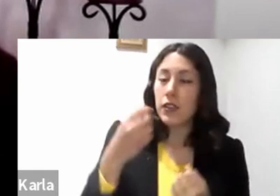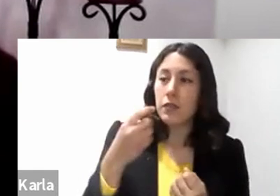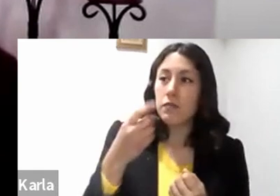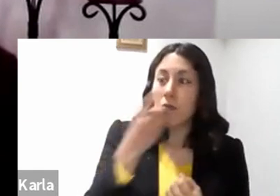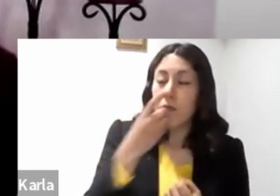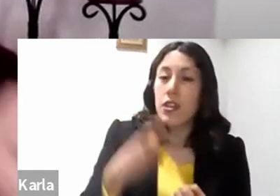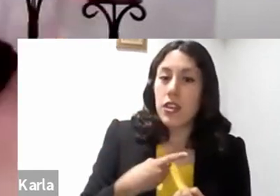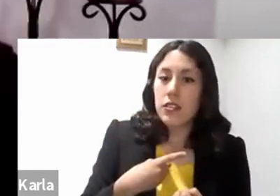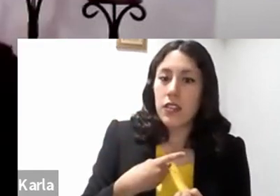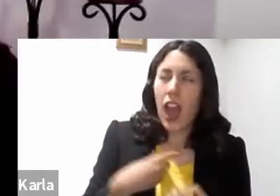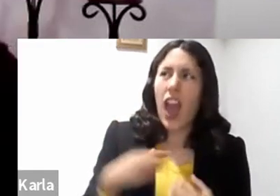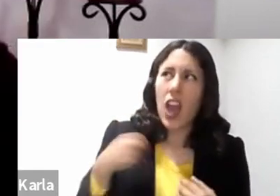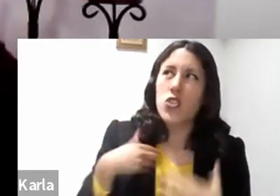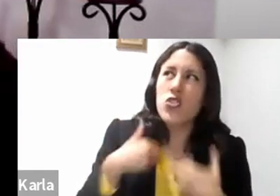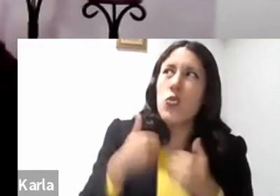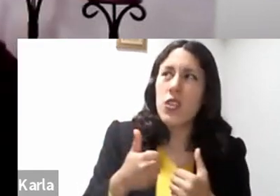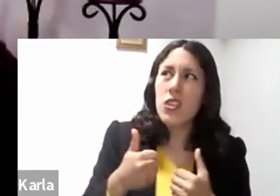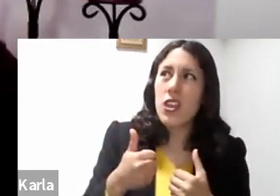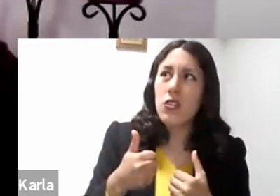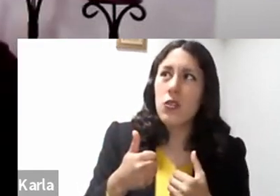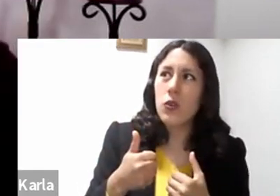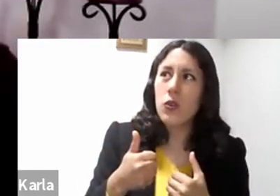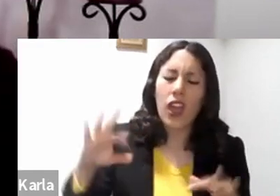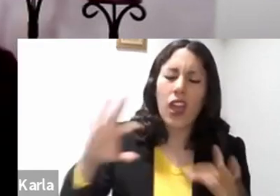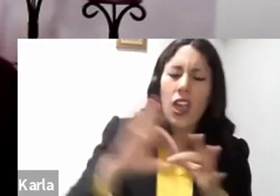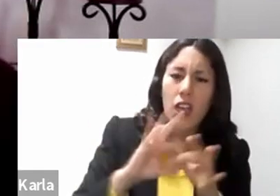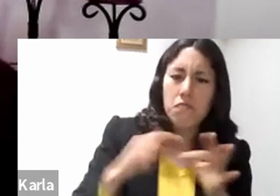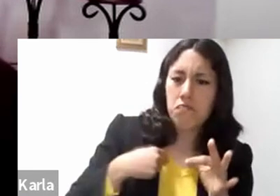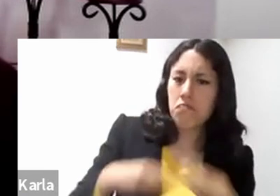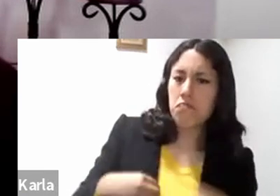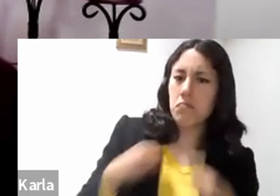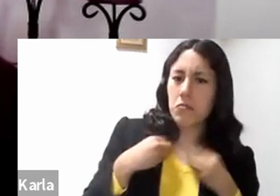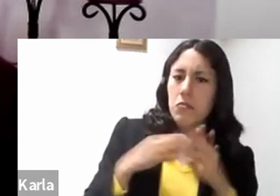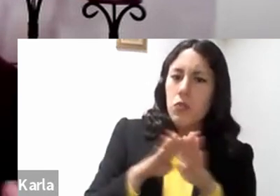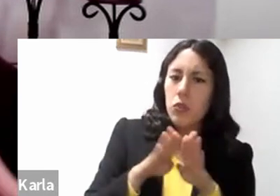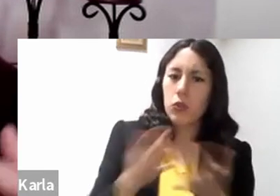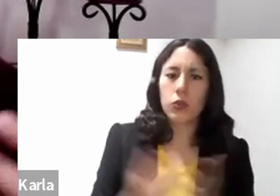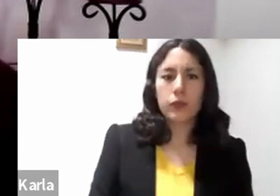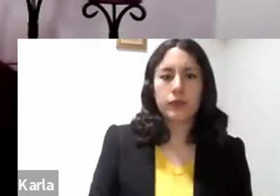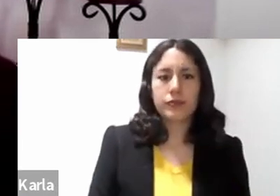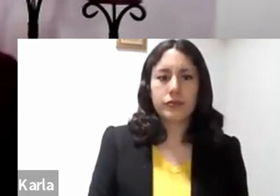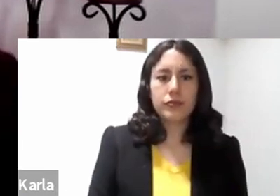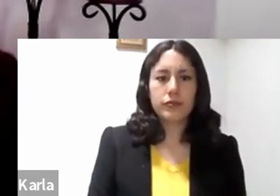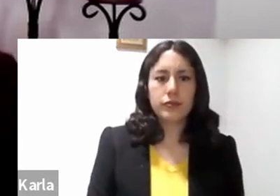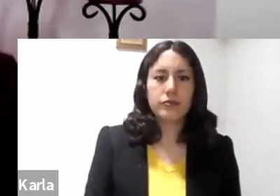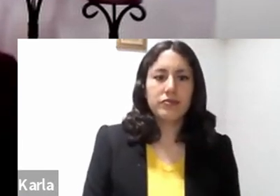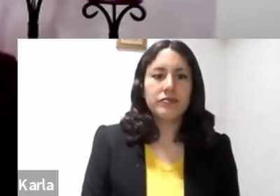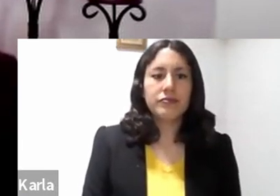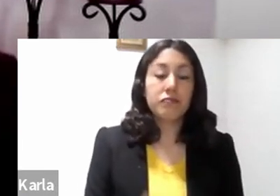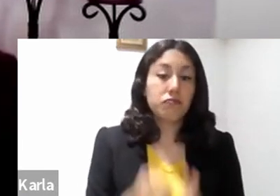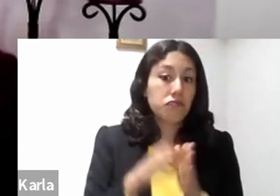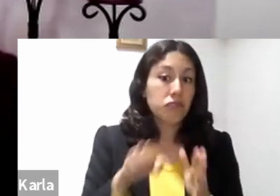entonces que equivalente tiene esto en las relaciones a lo mejor yo me siento con un